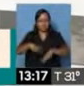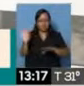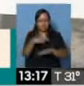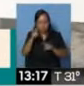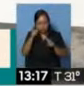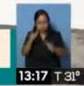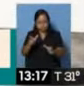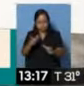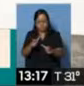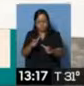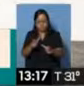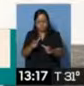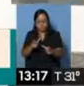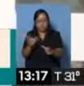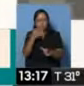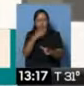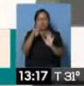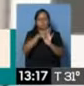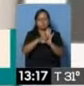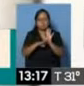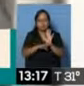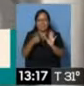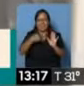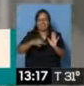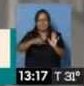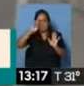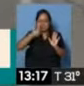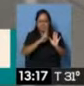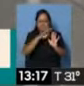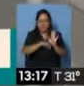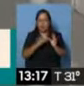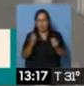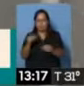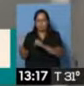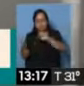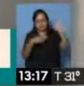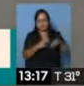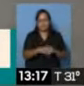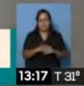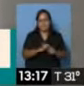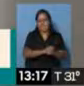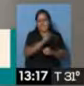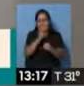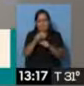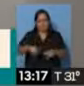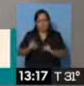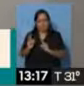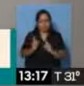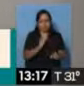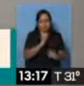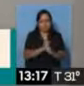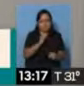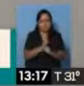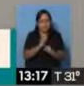operativo todo el el protocolo de traslado así que bueno nos demandó toda la mañana seguimos todavía trabajando acá con todo el personal de servicio